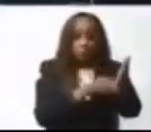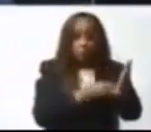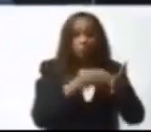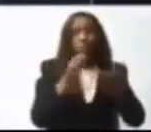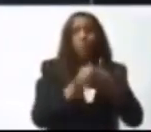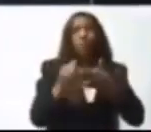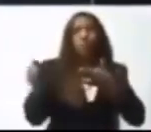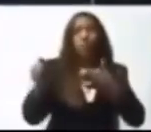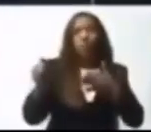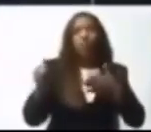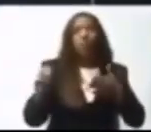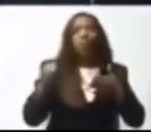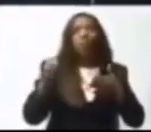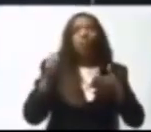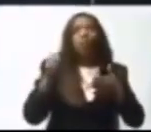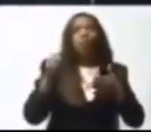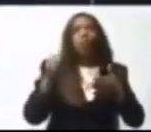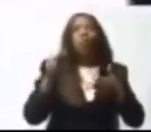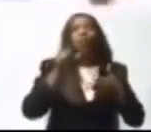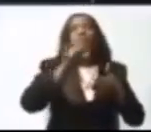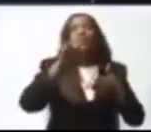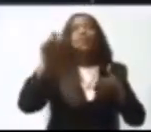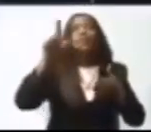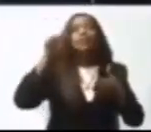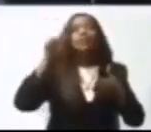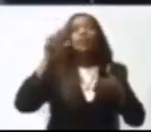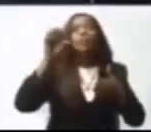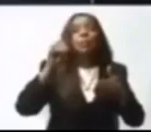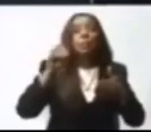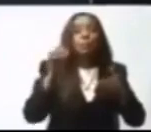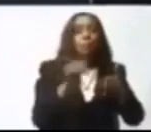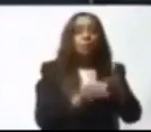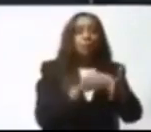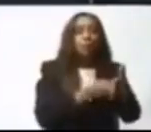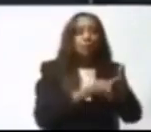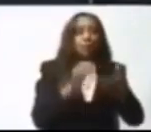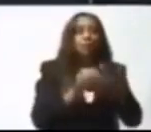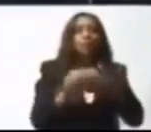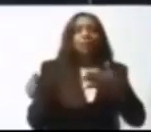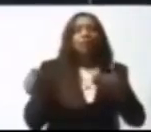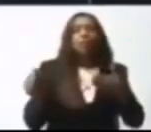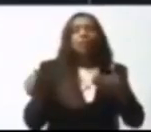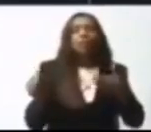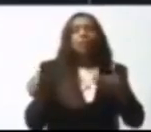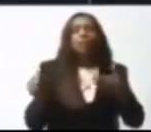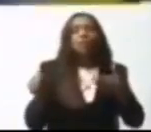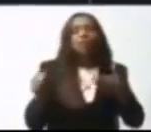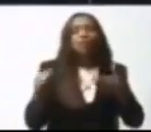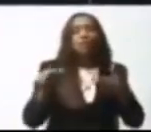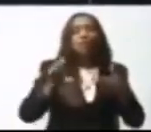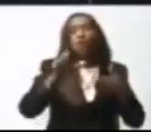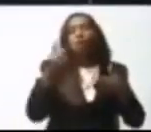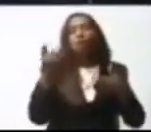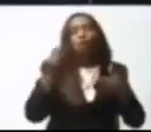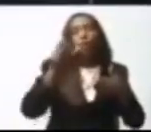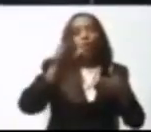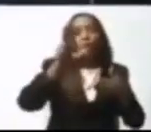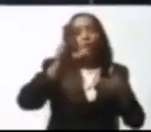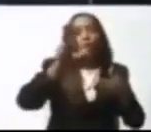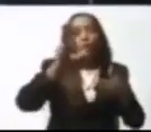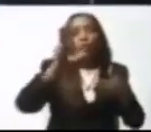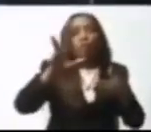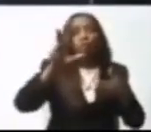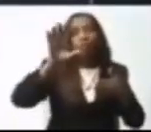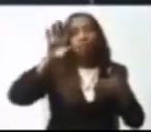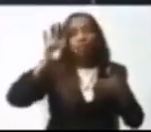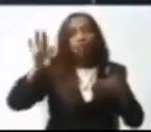el número 12 de 120 millones de dólares el número 13 de 39 millones de dólares el 40